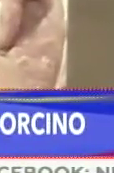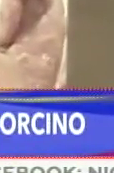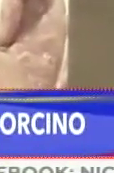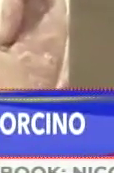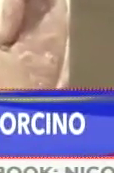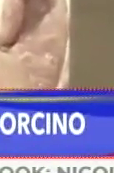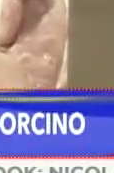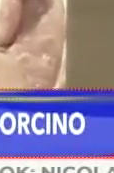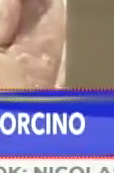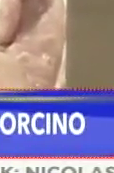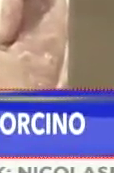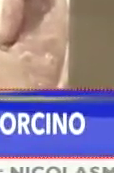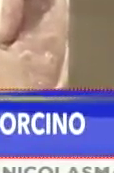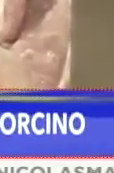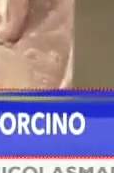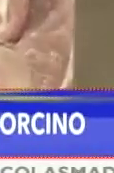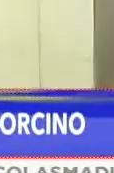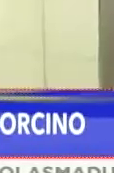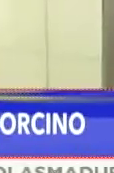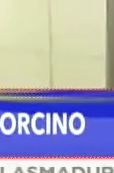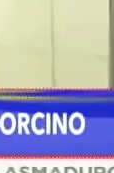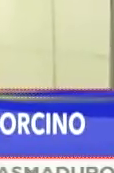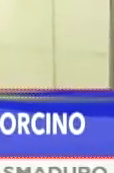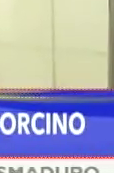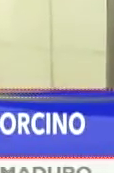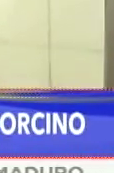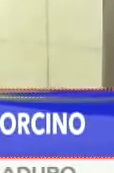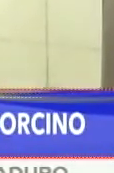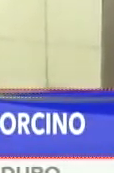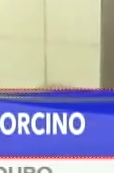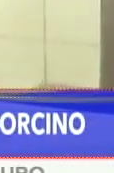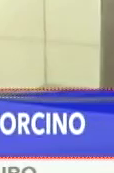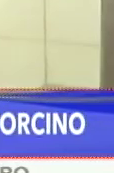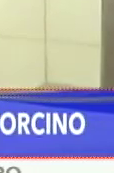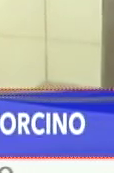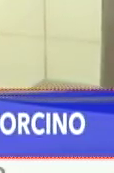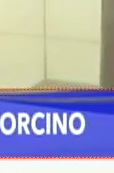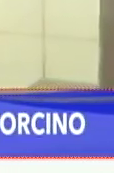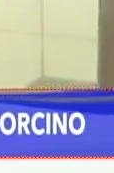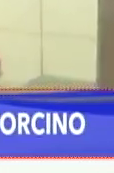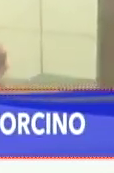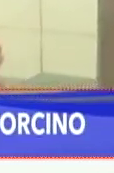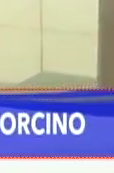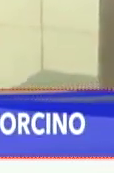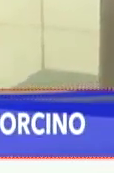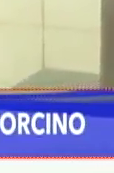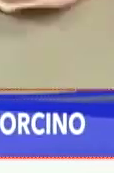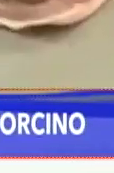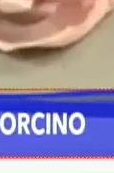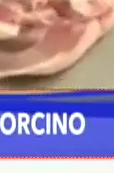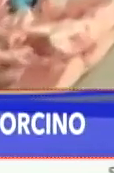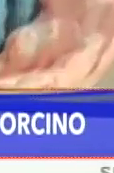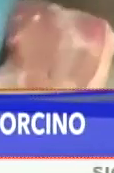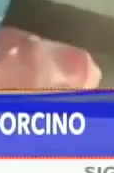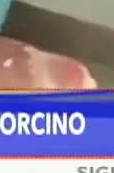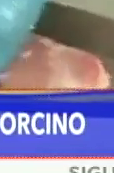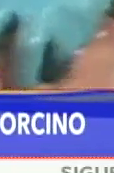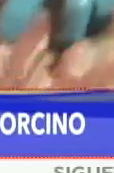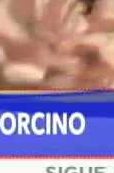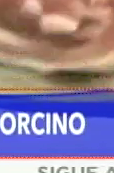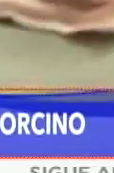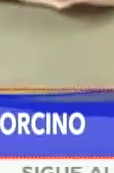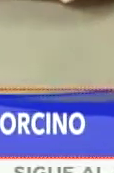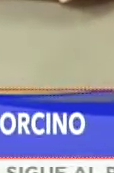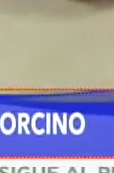de porcino, que tiene como objetivo, así como lo hemos estado haciendo en